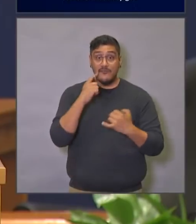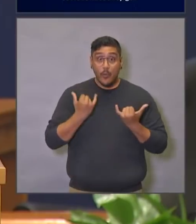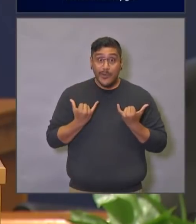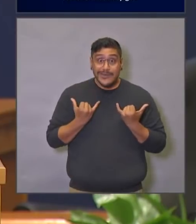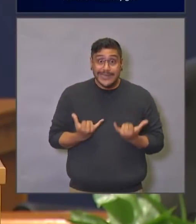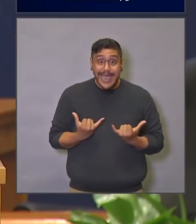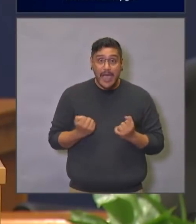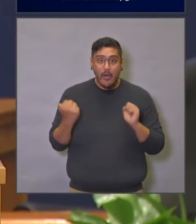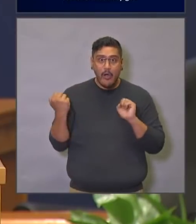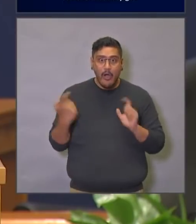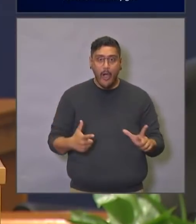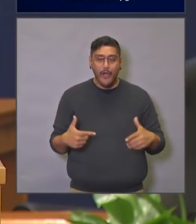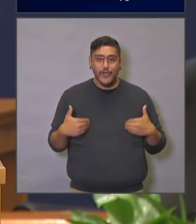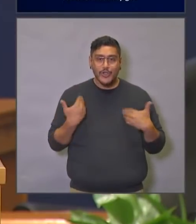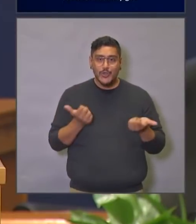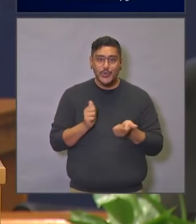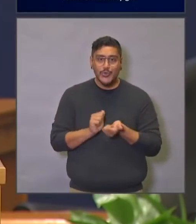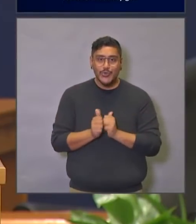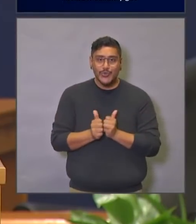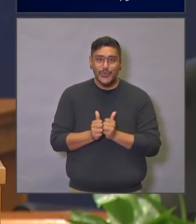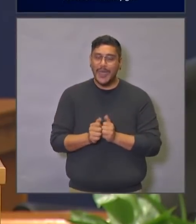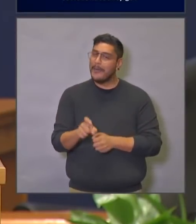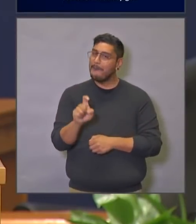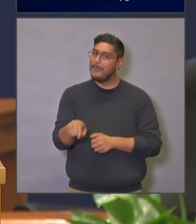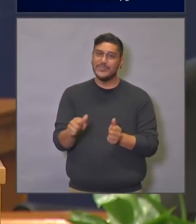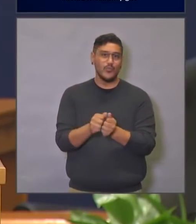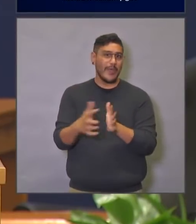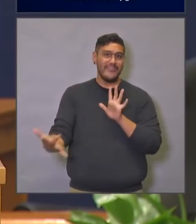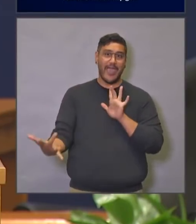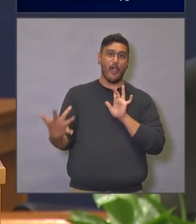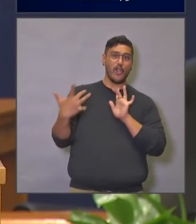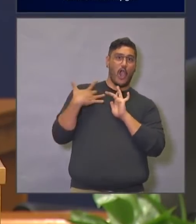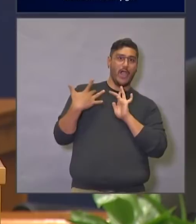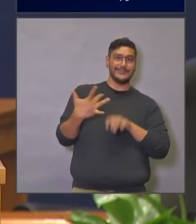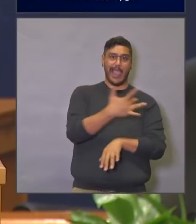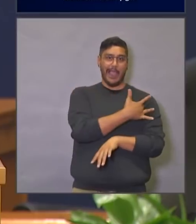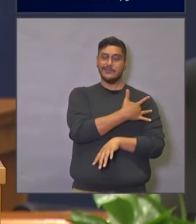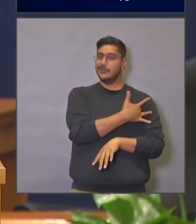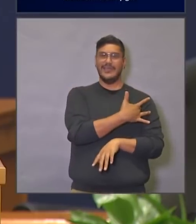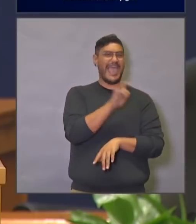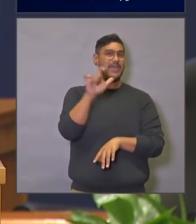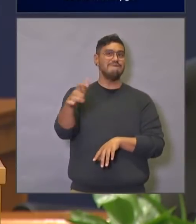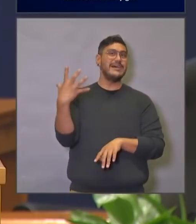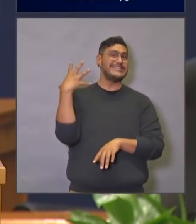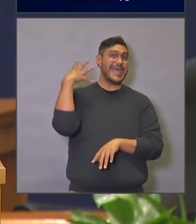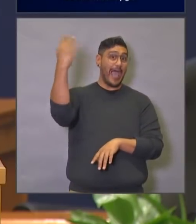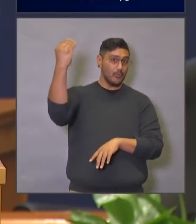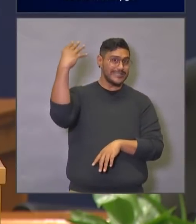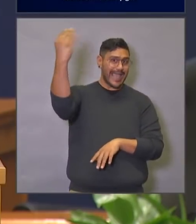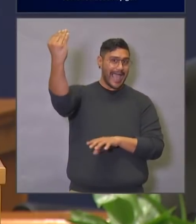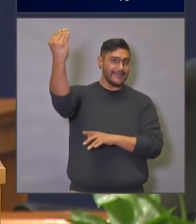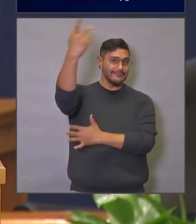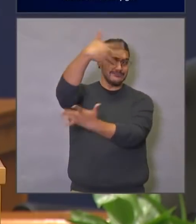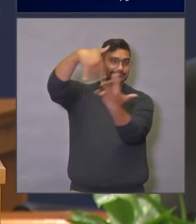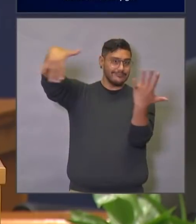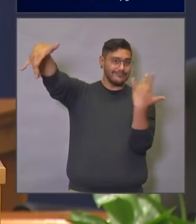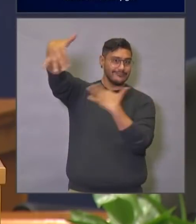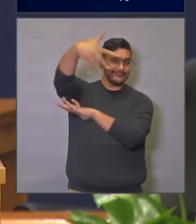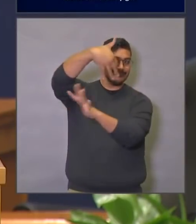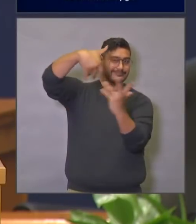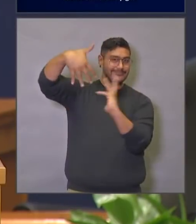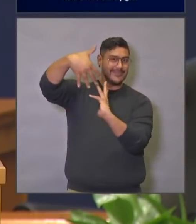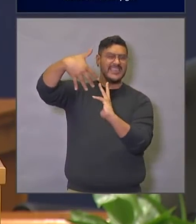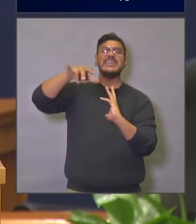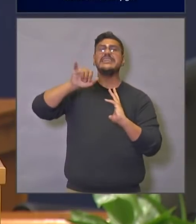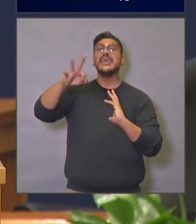actividades deportivas juveniles deben ser sin contacto y deben realizarse al aire libre, ya que los ambientes interiores aumentan